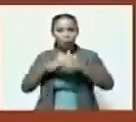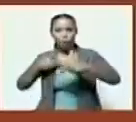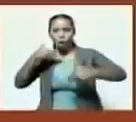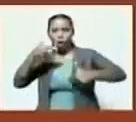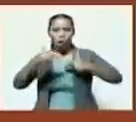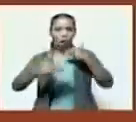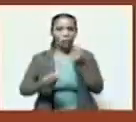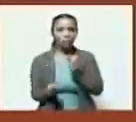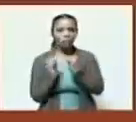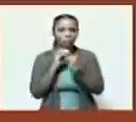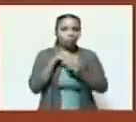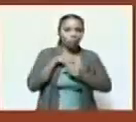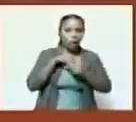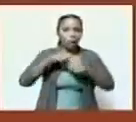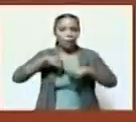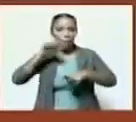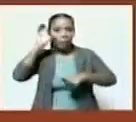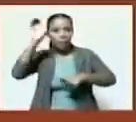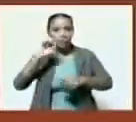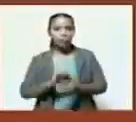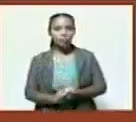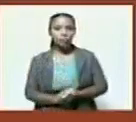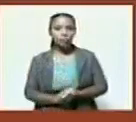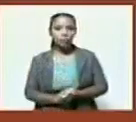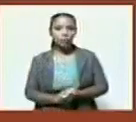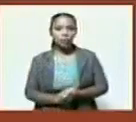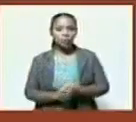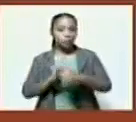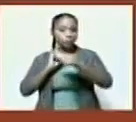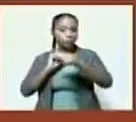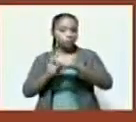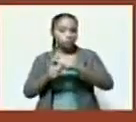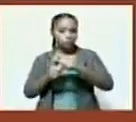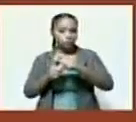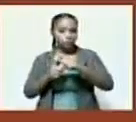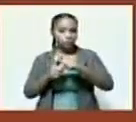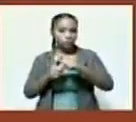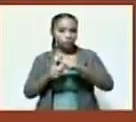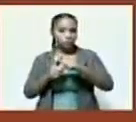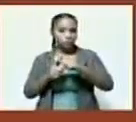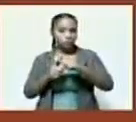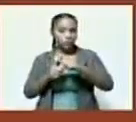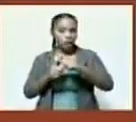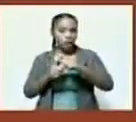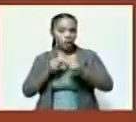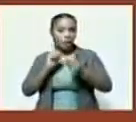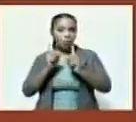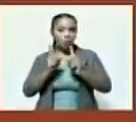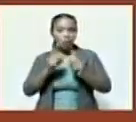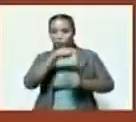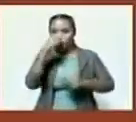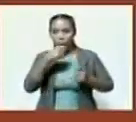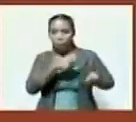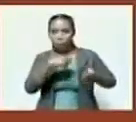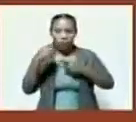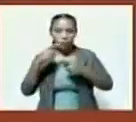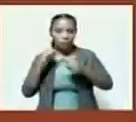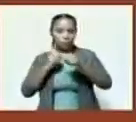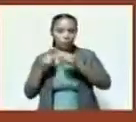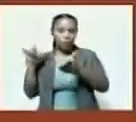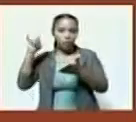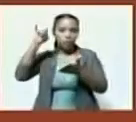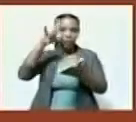al interior del país, de rasgos y rastros de narcotráfico, de presencia de aeronaves,